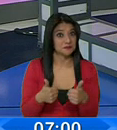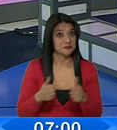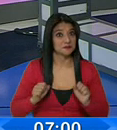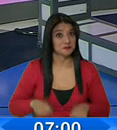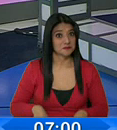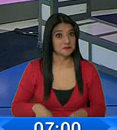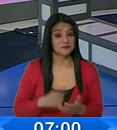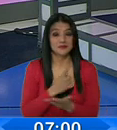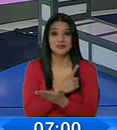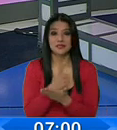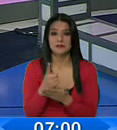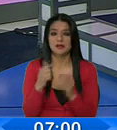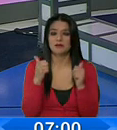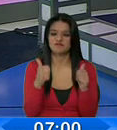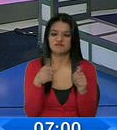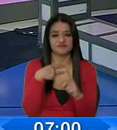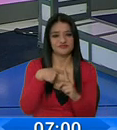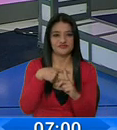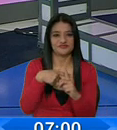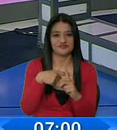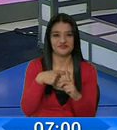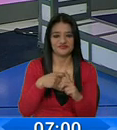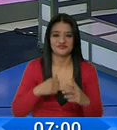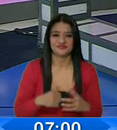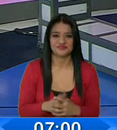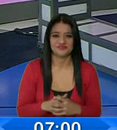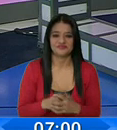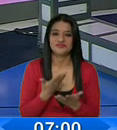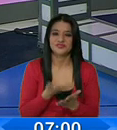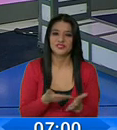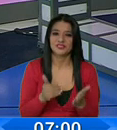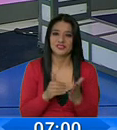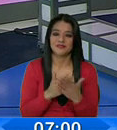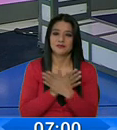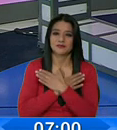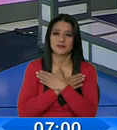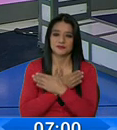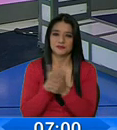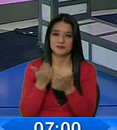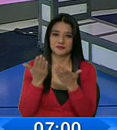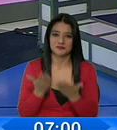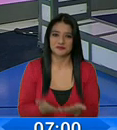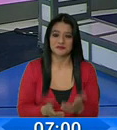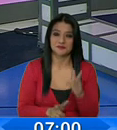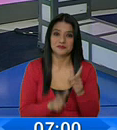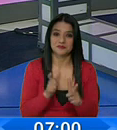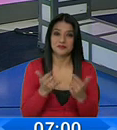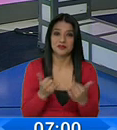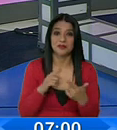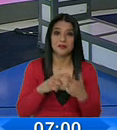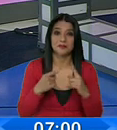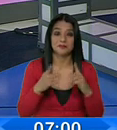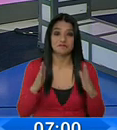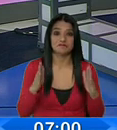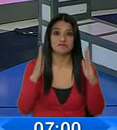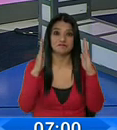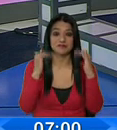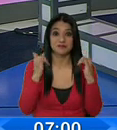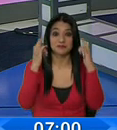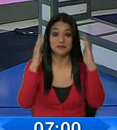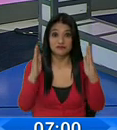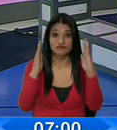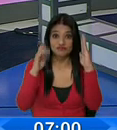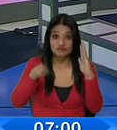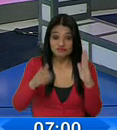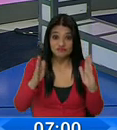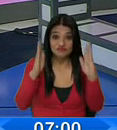semana propositiva. Queremos darles nuevamente nuestro saludo a todos nuestros amigos televidentes que se unen en este momento a nuestra señal. Que tenga